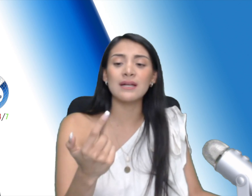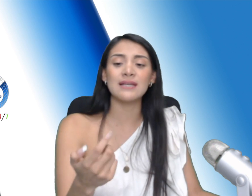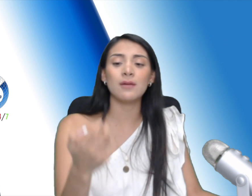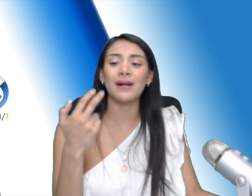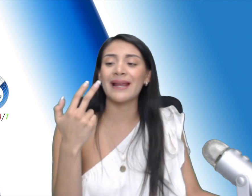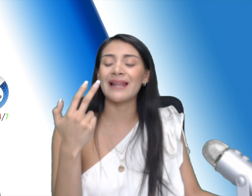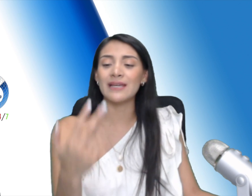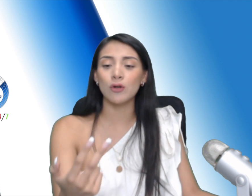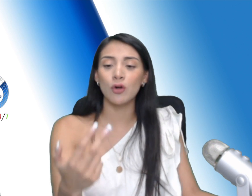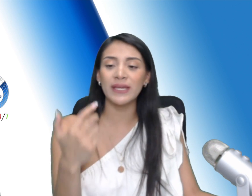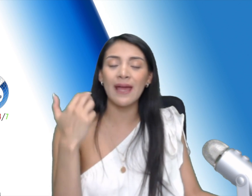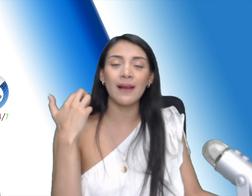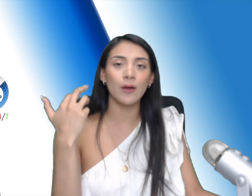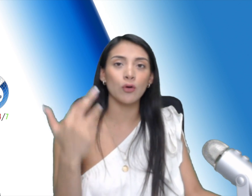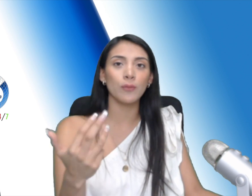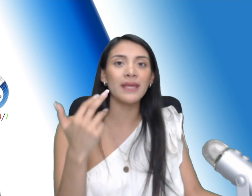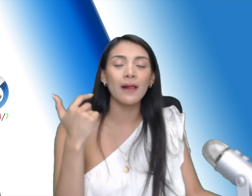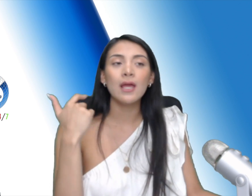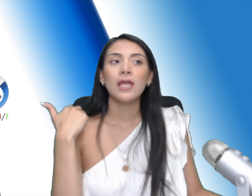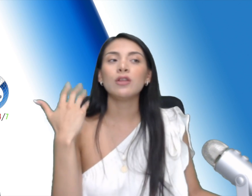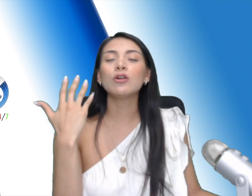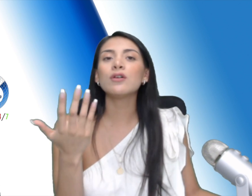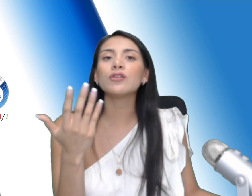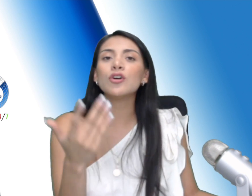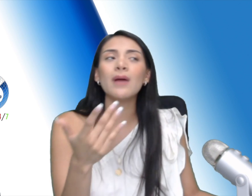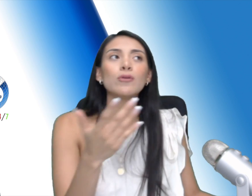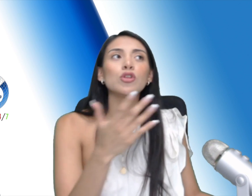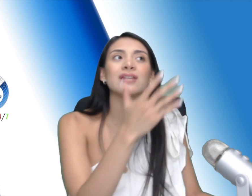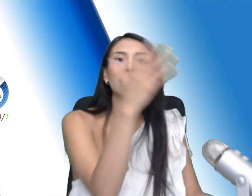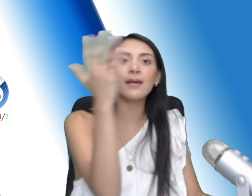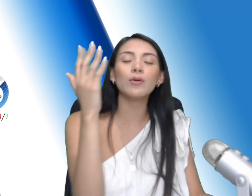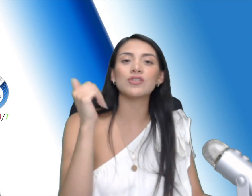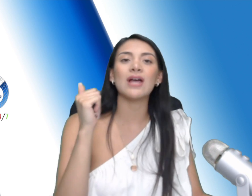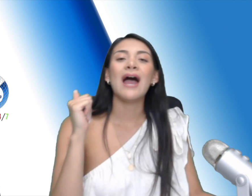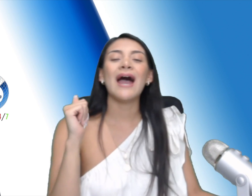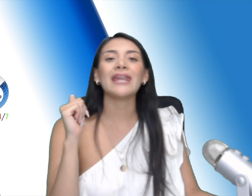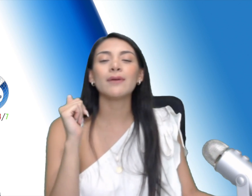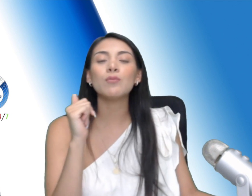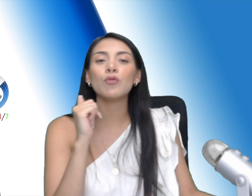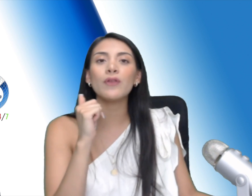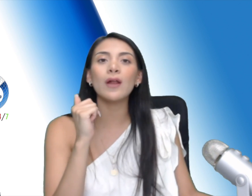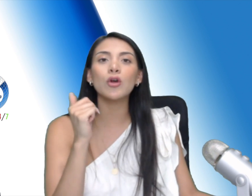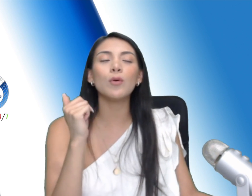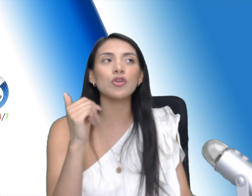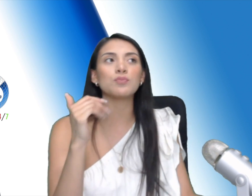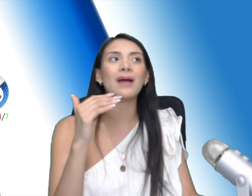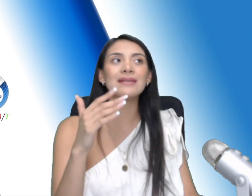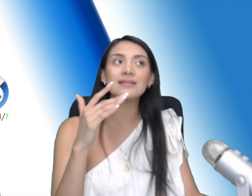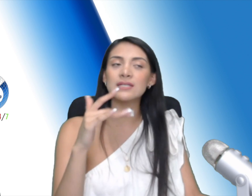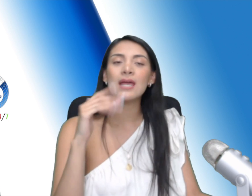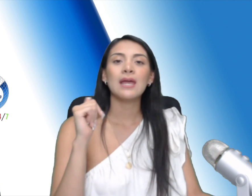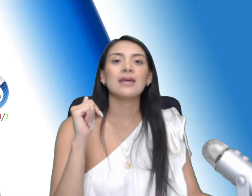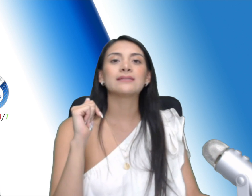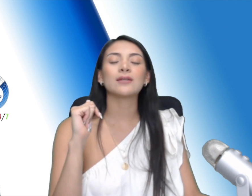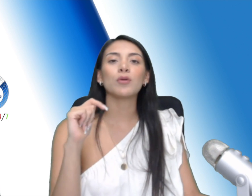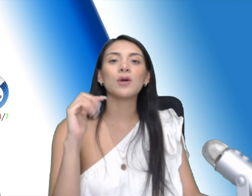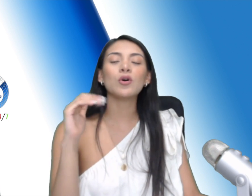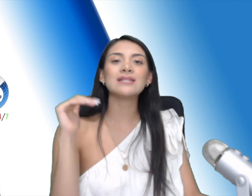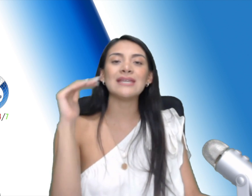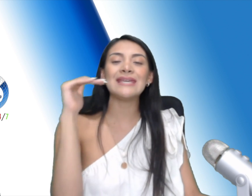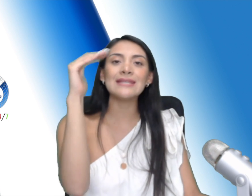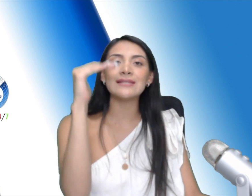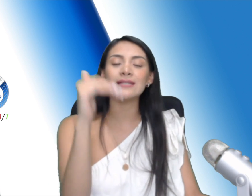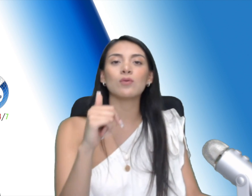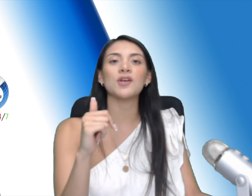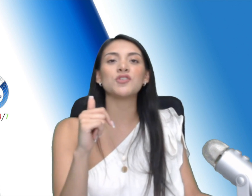país pueda crecer para que la tecnología la economía y no lo digo yo veamos los ejemplos a nivel mundial como los países este con